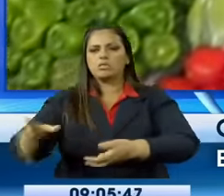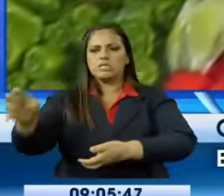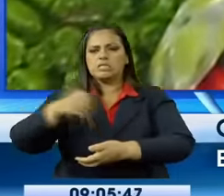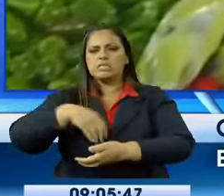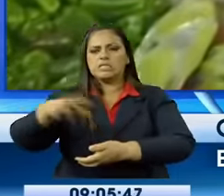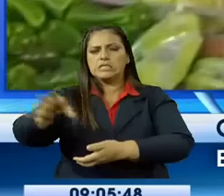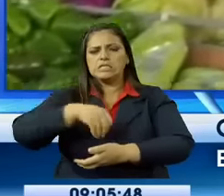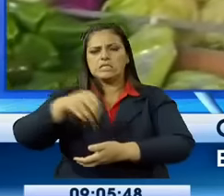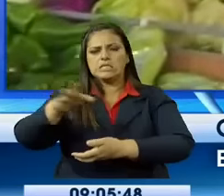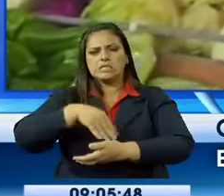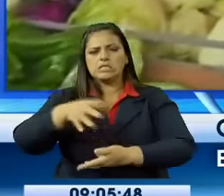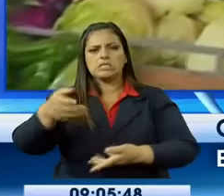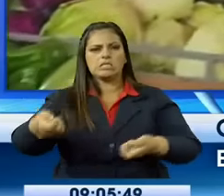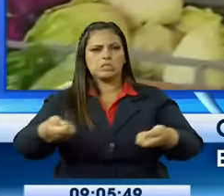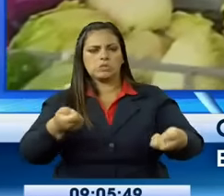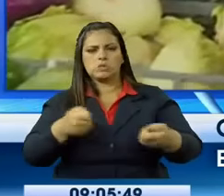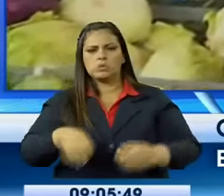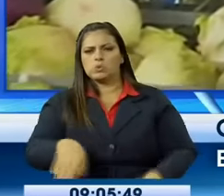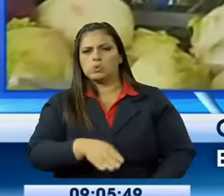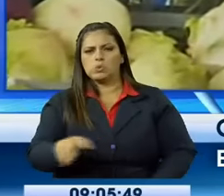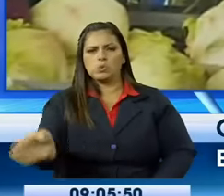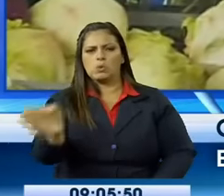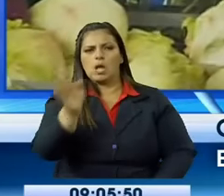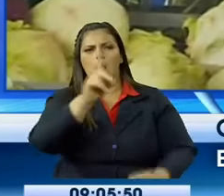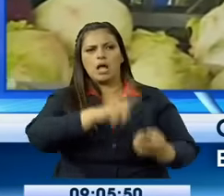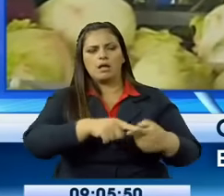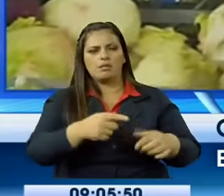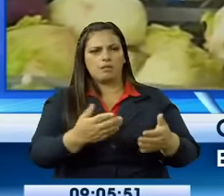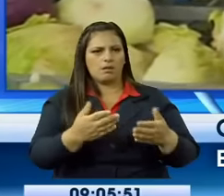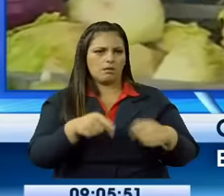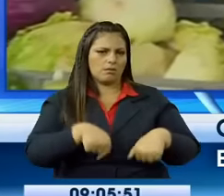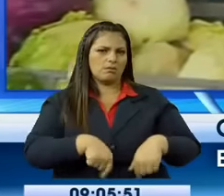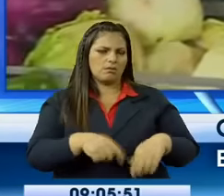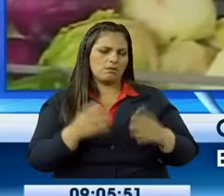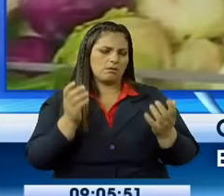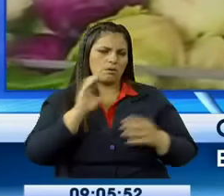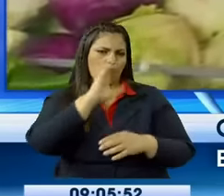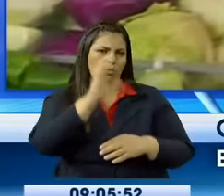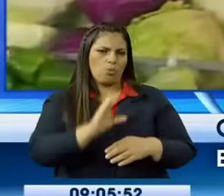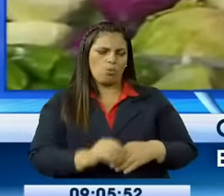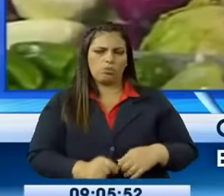ver con la costa, como que no hay problemas para la transportación.